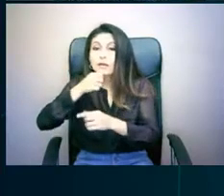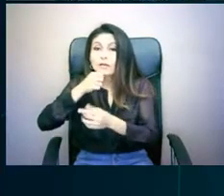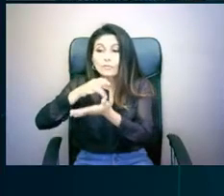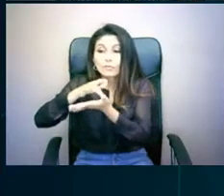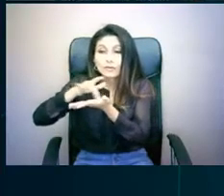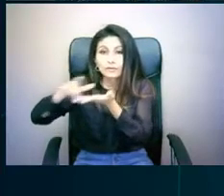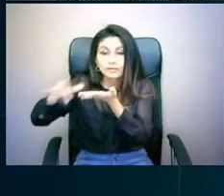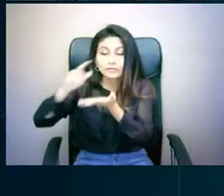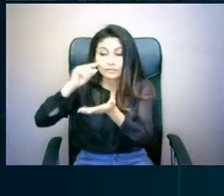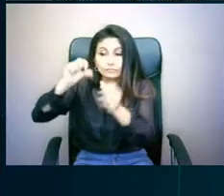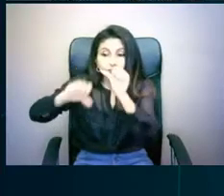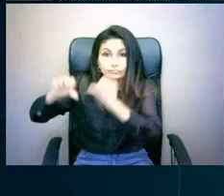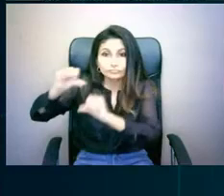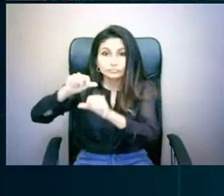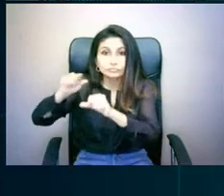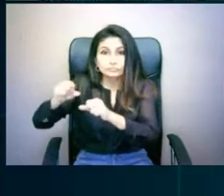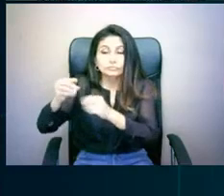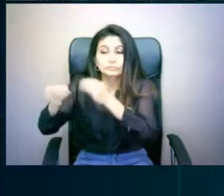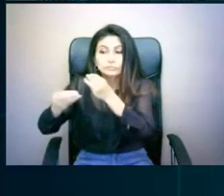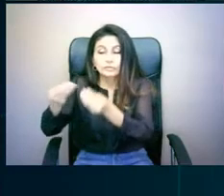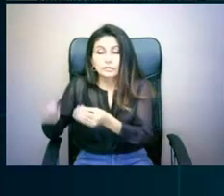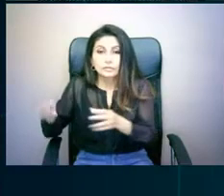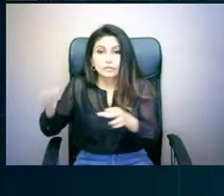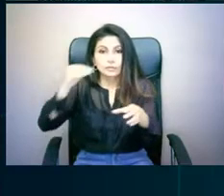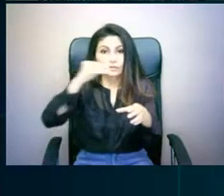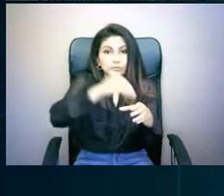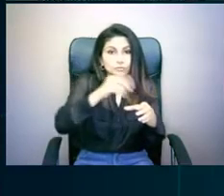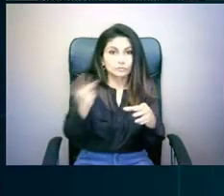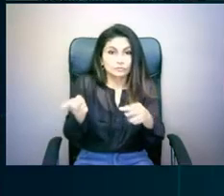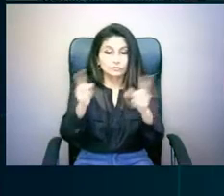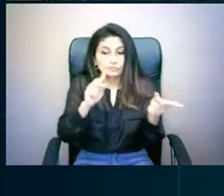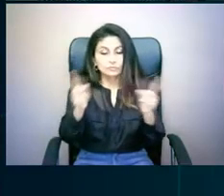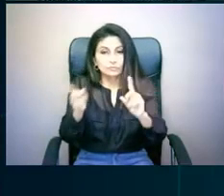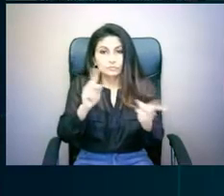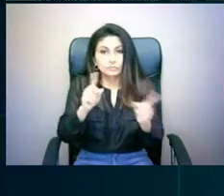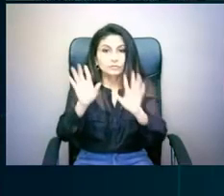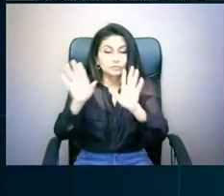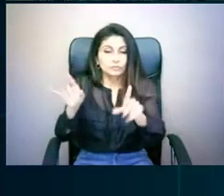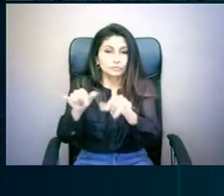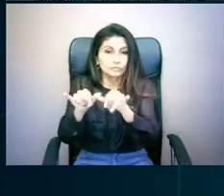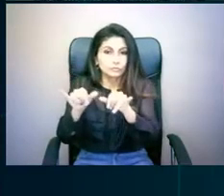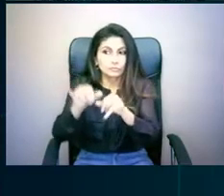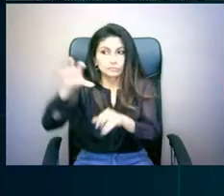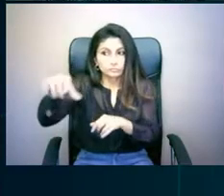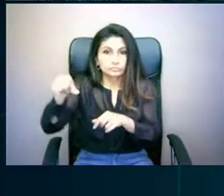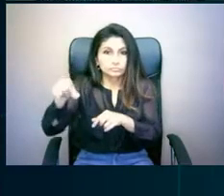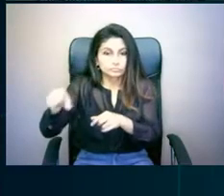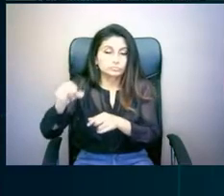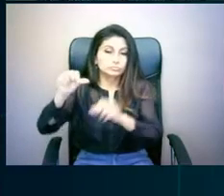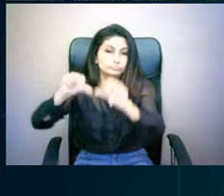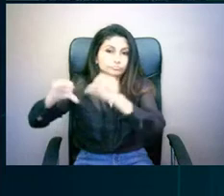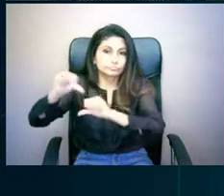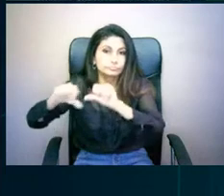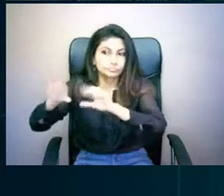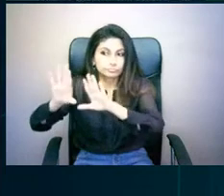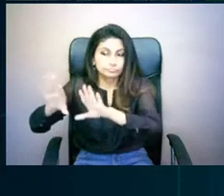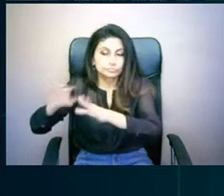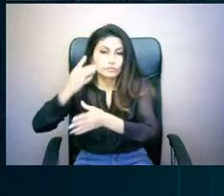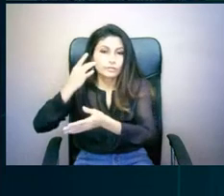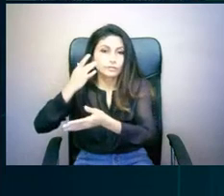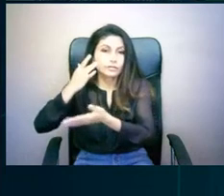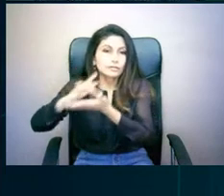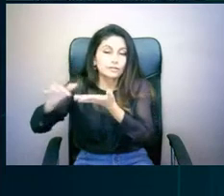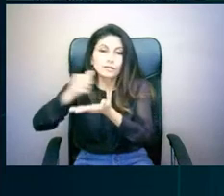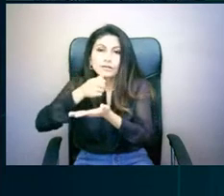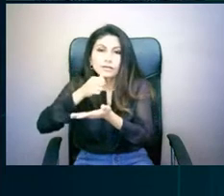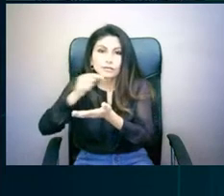de adición, ¿cierto? En esta proporción es que se adiciona en la planta de tratamientos. En este que llamamos lípidos extraído